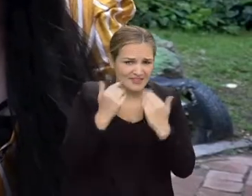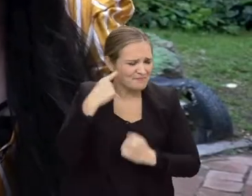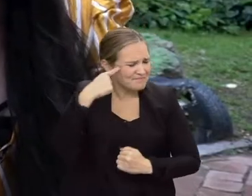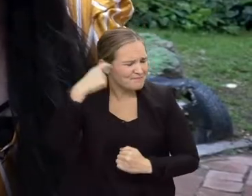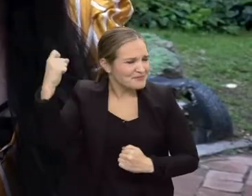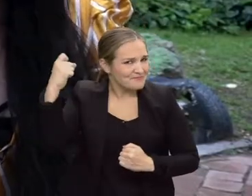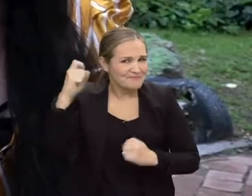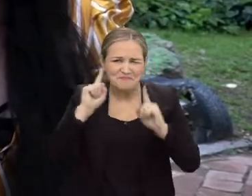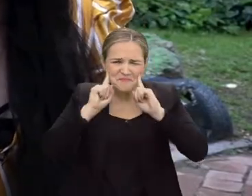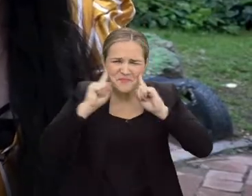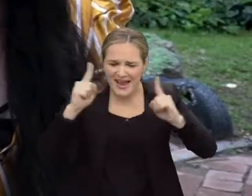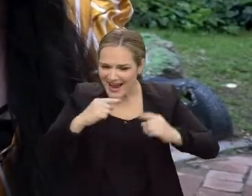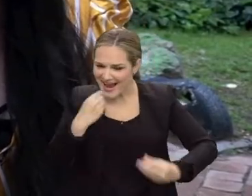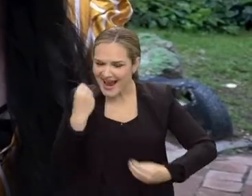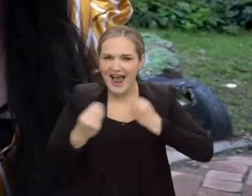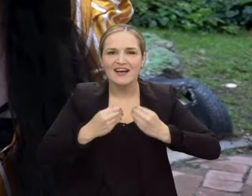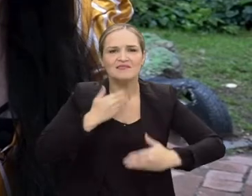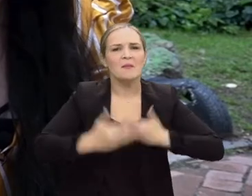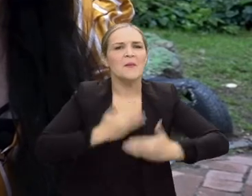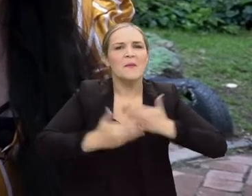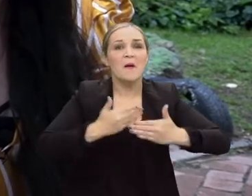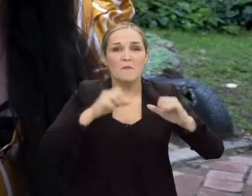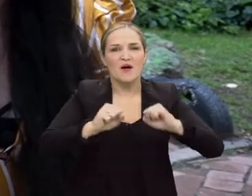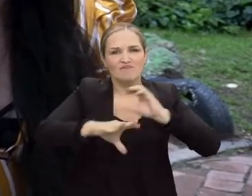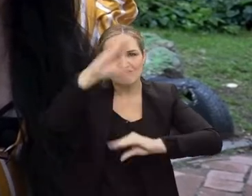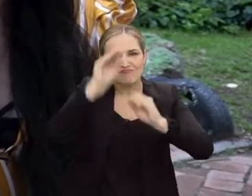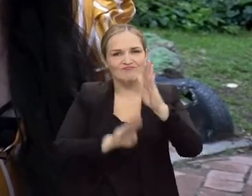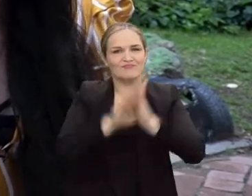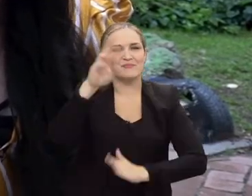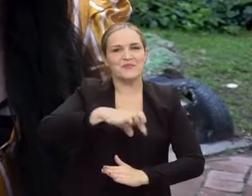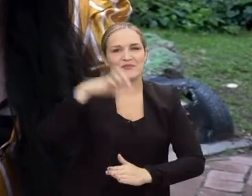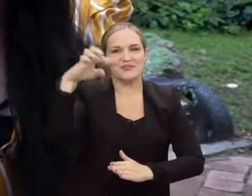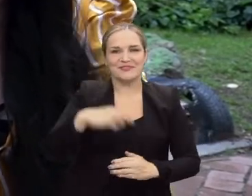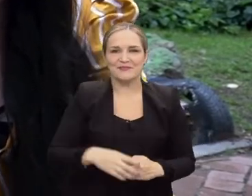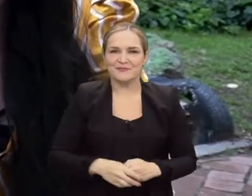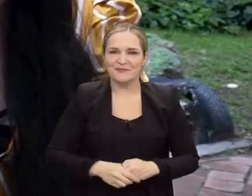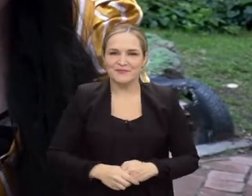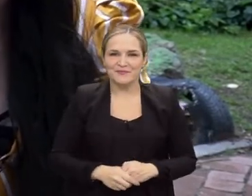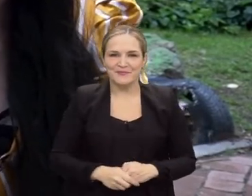como mantener ese riesgo y esa intriga activa para que puedas desarrollarte como profesional.